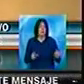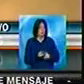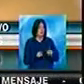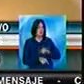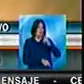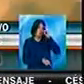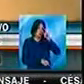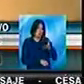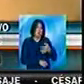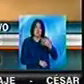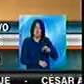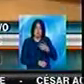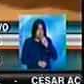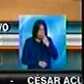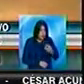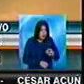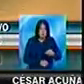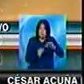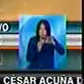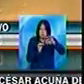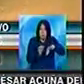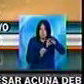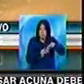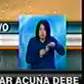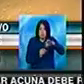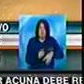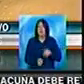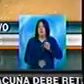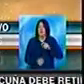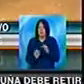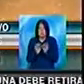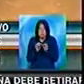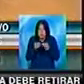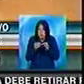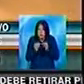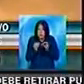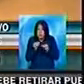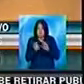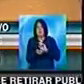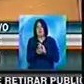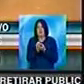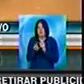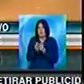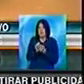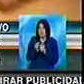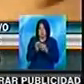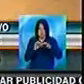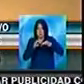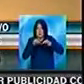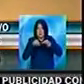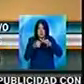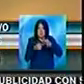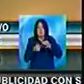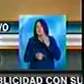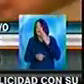en cuenta siempre es que hay que verificar, uno, que no esté goteando, y dos, que también existen unos jebes, ¿verdad? Que cada tiempo hay que cambiar los que se ponen acá, se colocan, porque mi